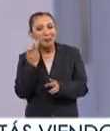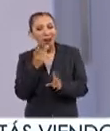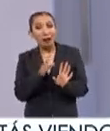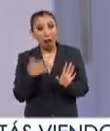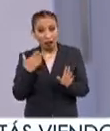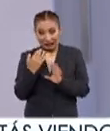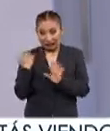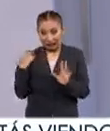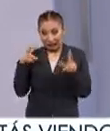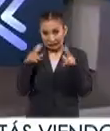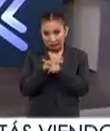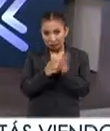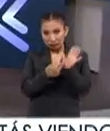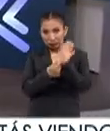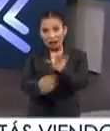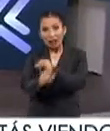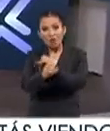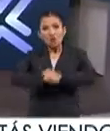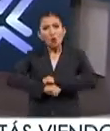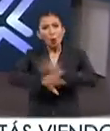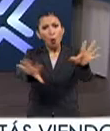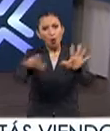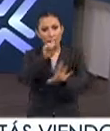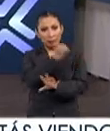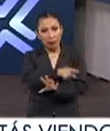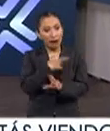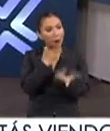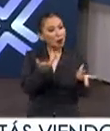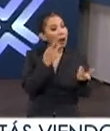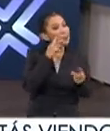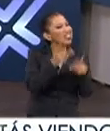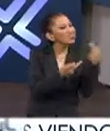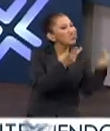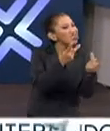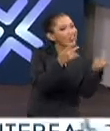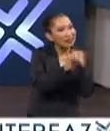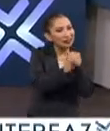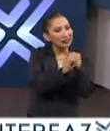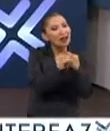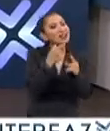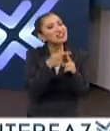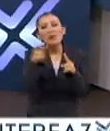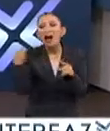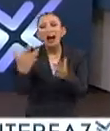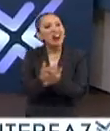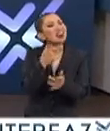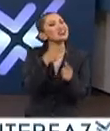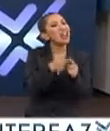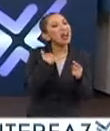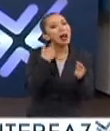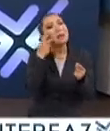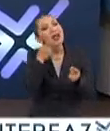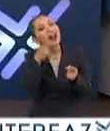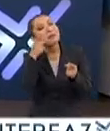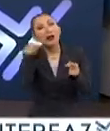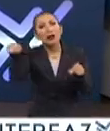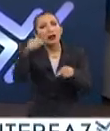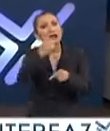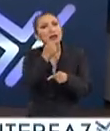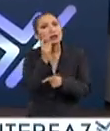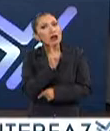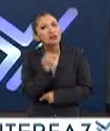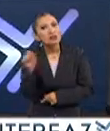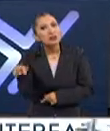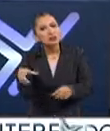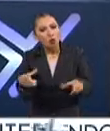la pelea que se hizo viral fue un caso así, en donde se empezaron a hacer encuestas en redes sociales de quién va a ganar y tal. Todo entre niñas. Todo